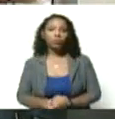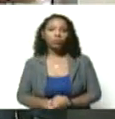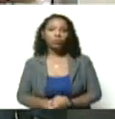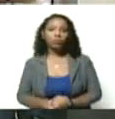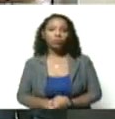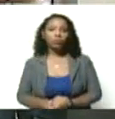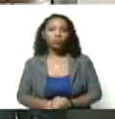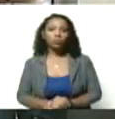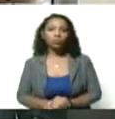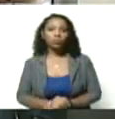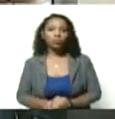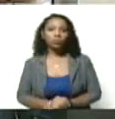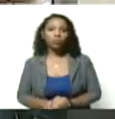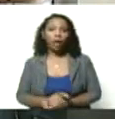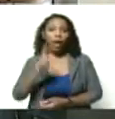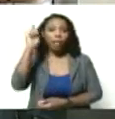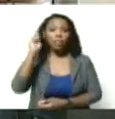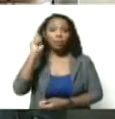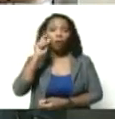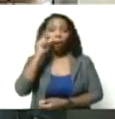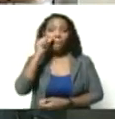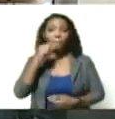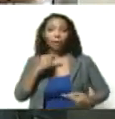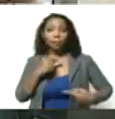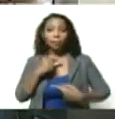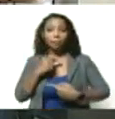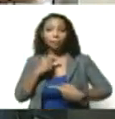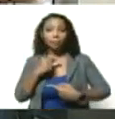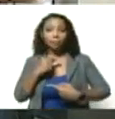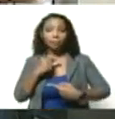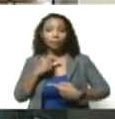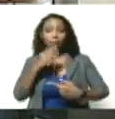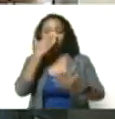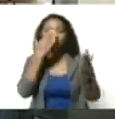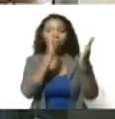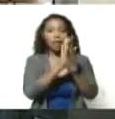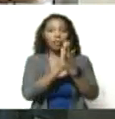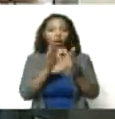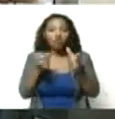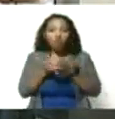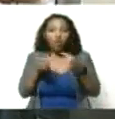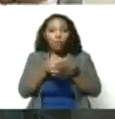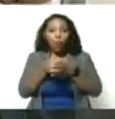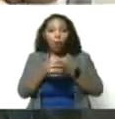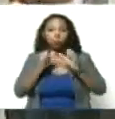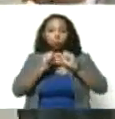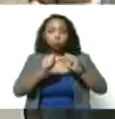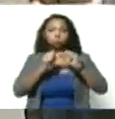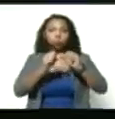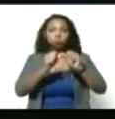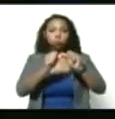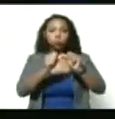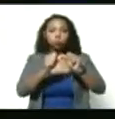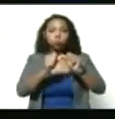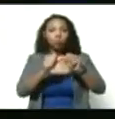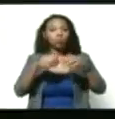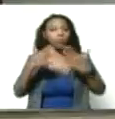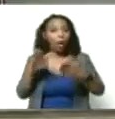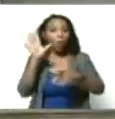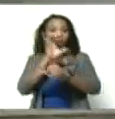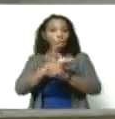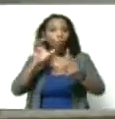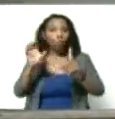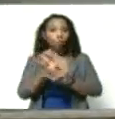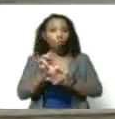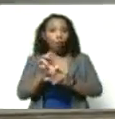El diputado Earle Herrera, quien estaba al frente de la Comisión Permanente de Cultura